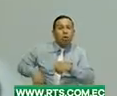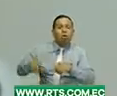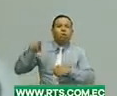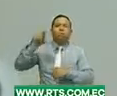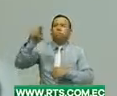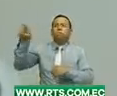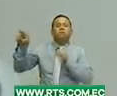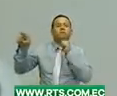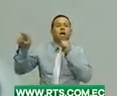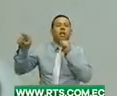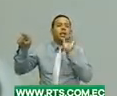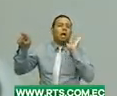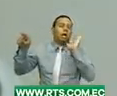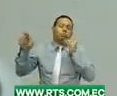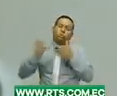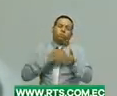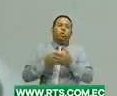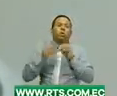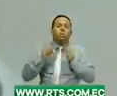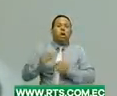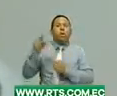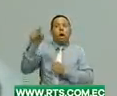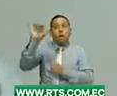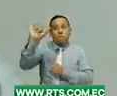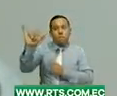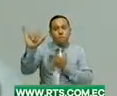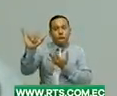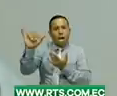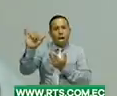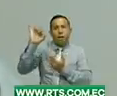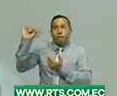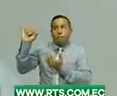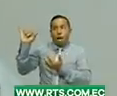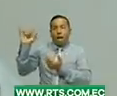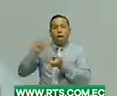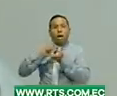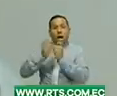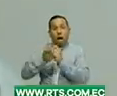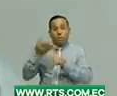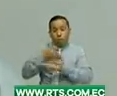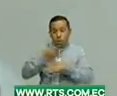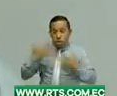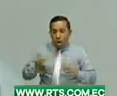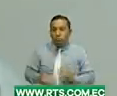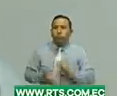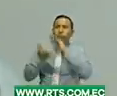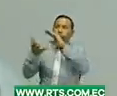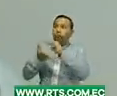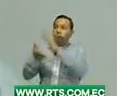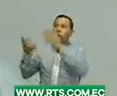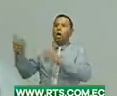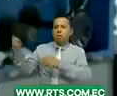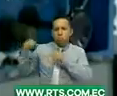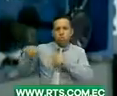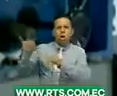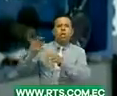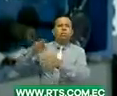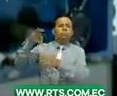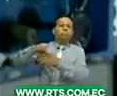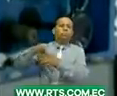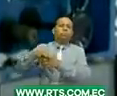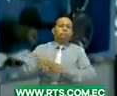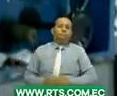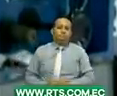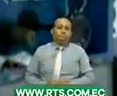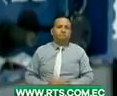en esas jurisdicciones, en esa dignidad. Deben hacerse todos los esfuerzos para que se realice este en primera vuelta electoral.